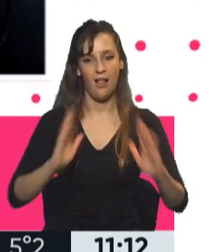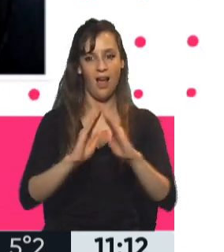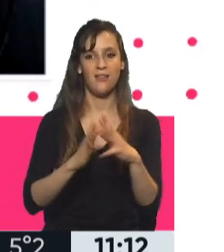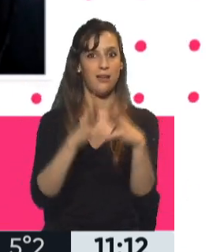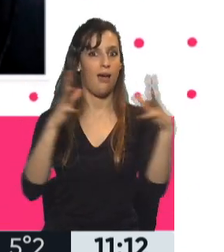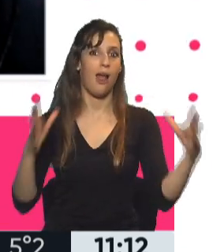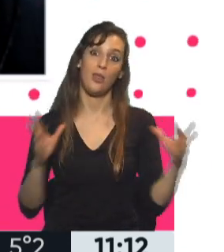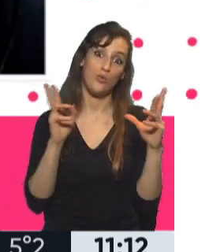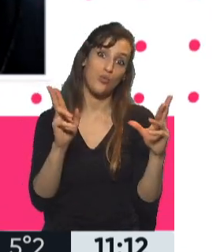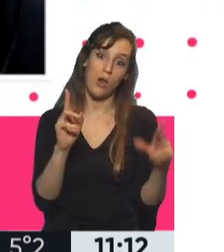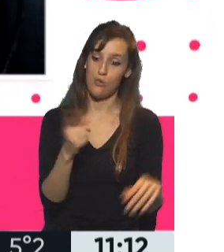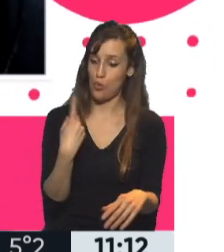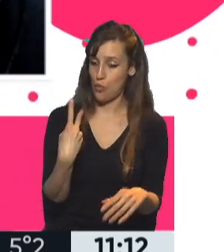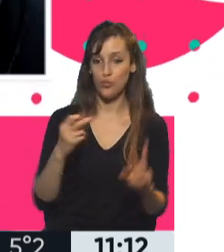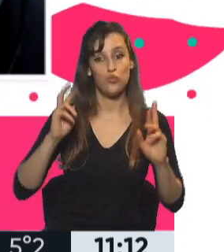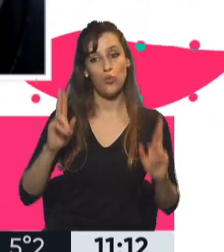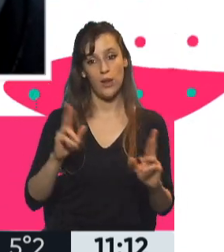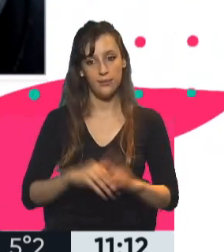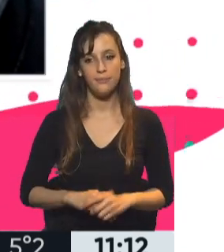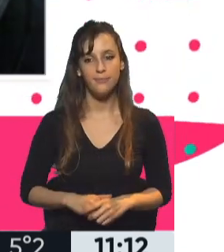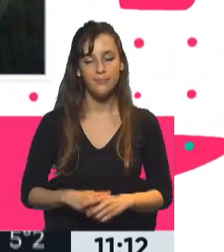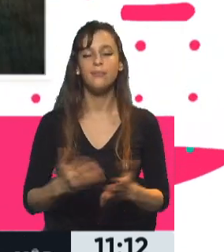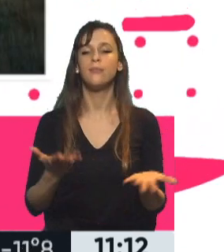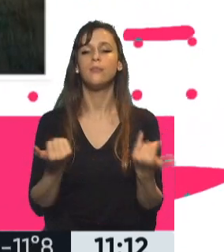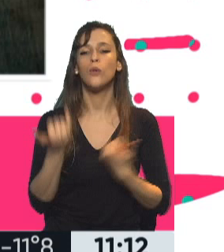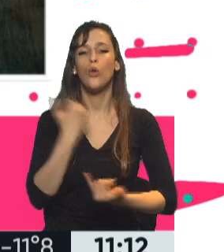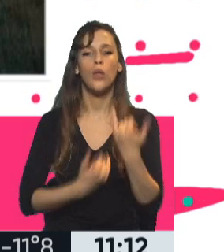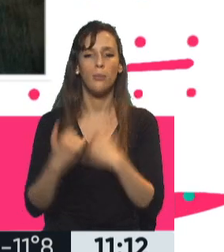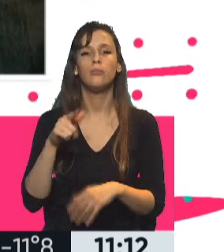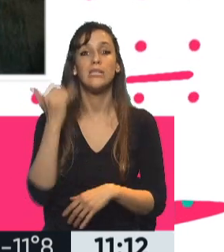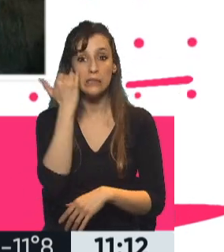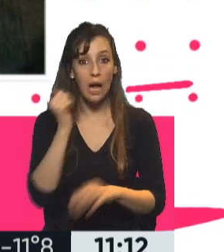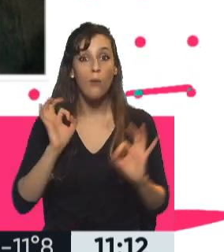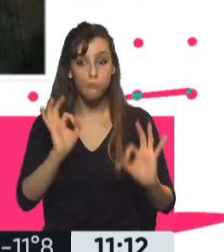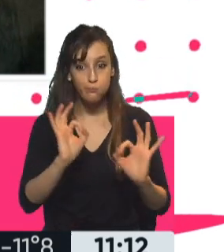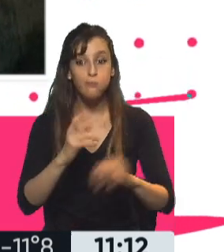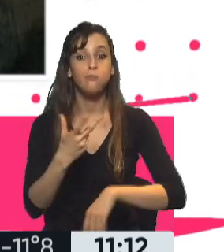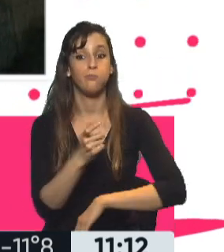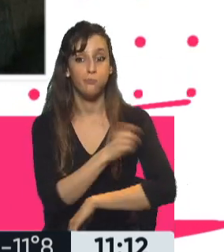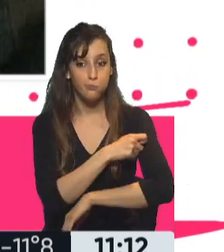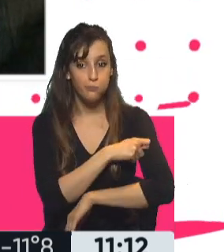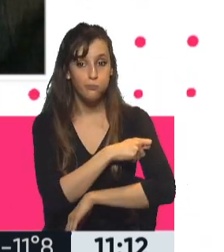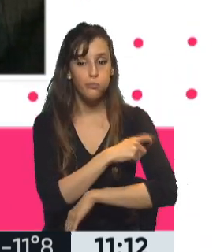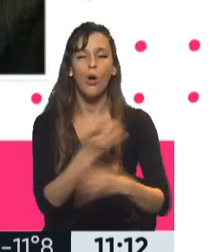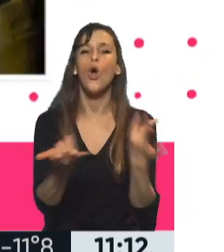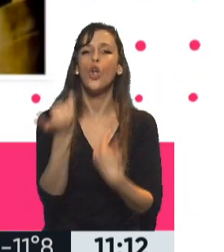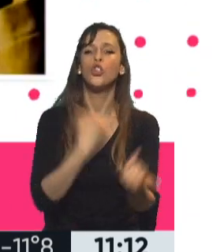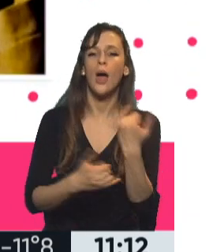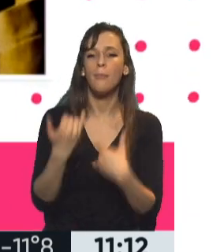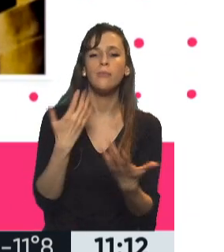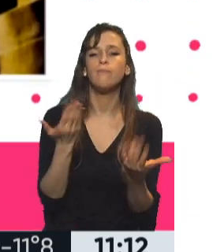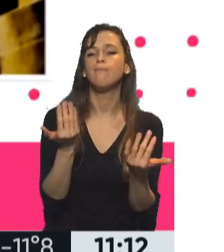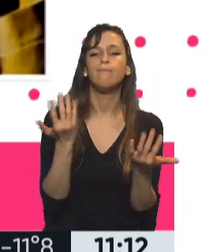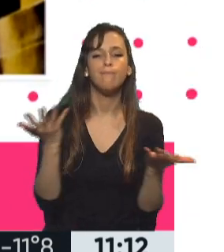Fundamental. ¿Y cómo, bueno, pero digo, cómo llevaron esto? ¿Ya se vacunaron, por ejemplo? Cuéntenos un poquito, si les parece,